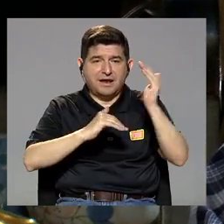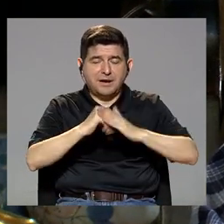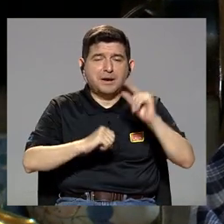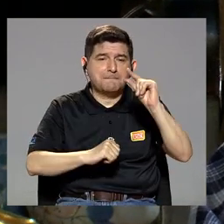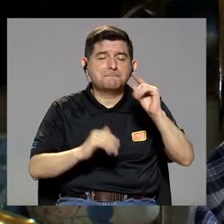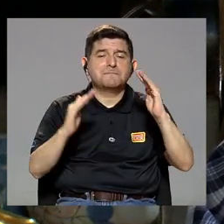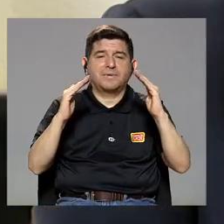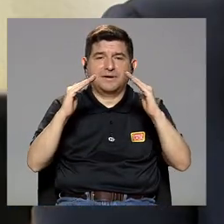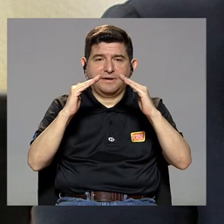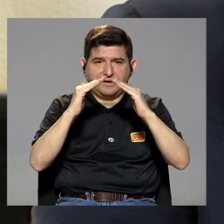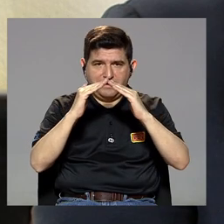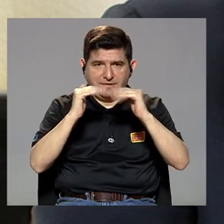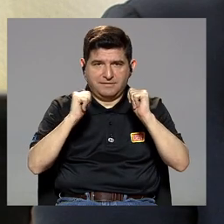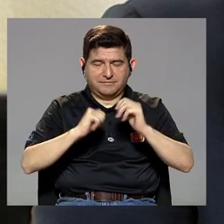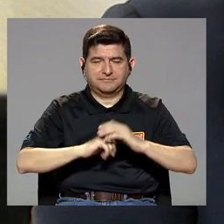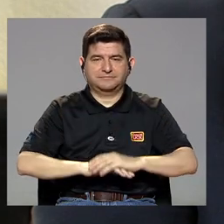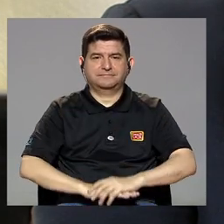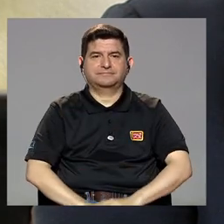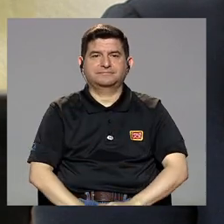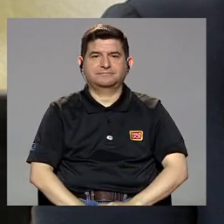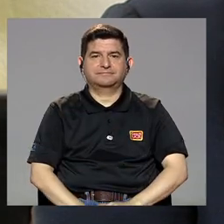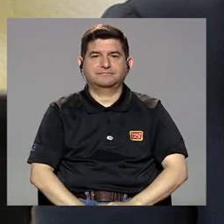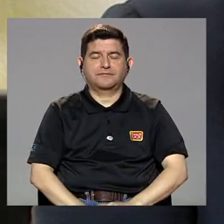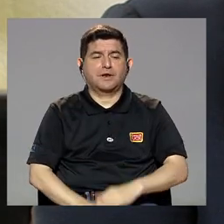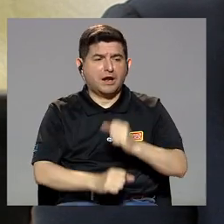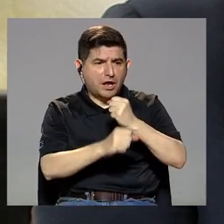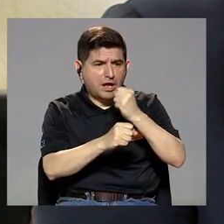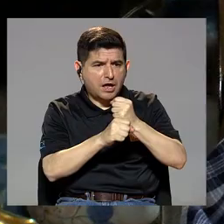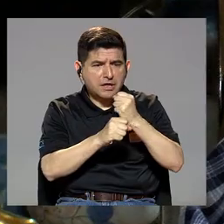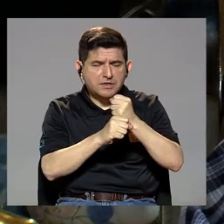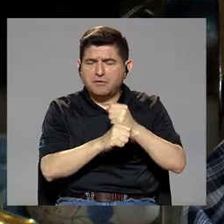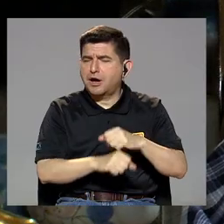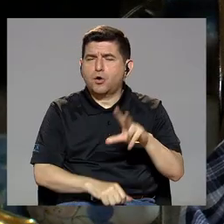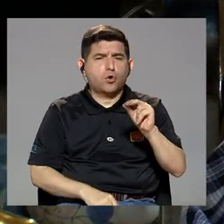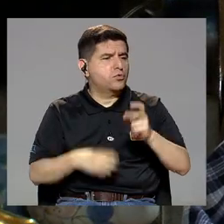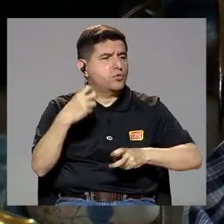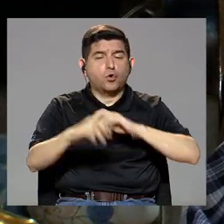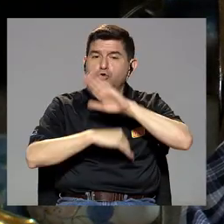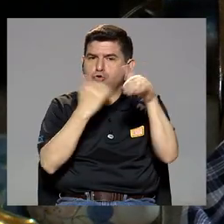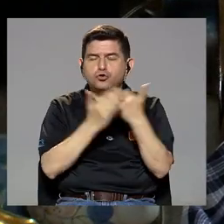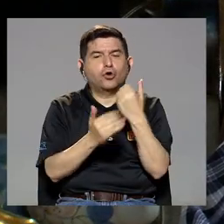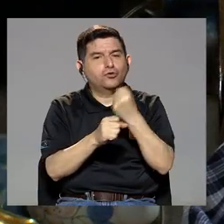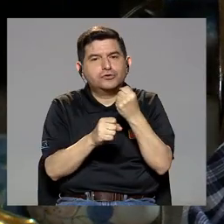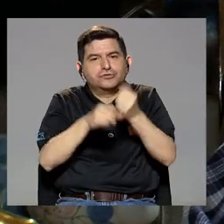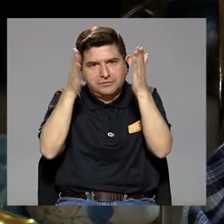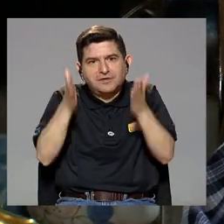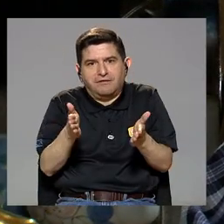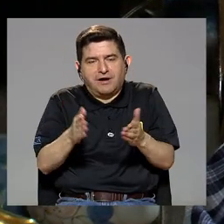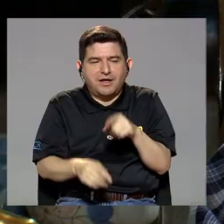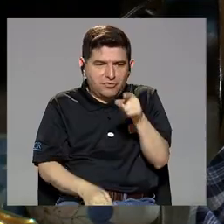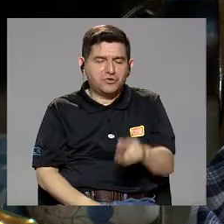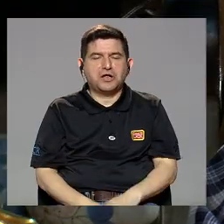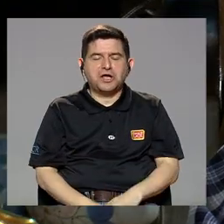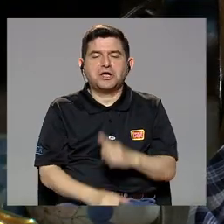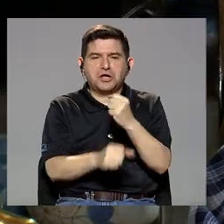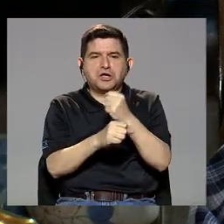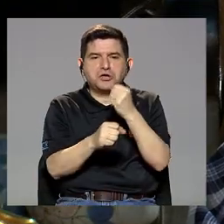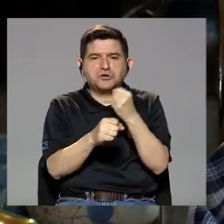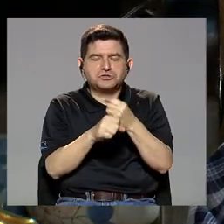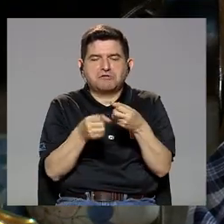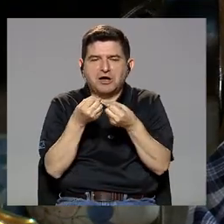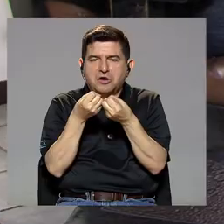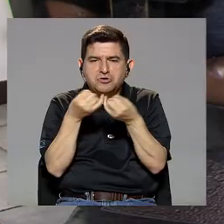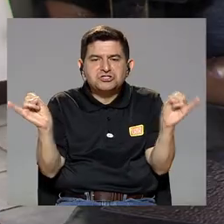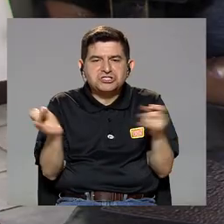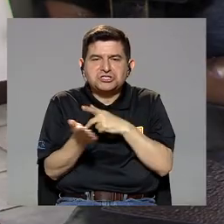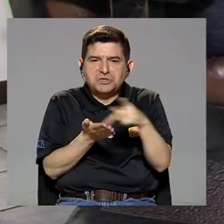casa la mano de obra no era problema porque todos eran obreros y ellos ponía la mano de obra sin cobrar nada